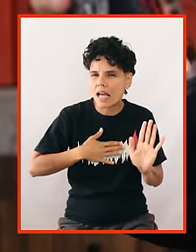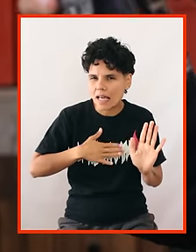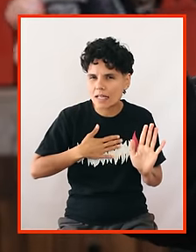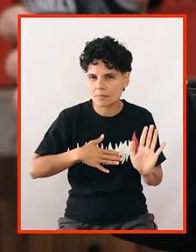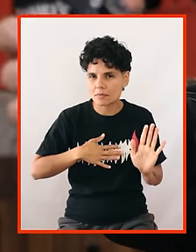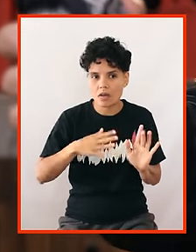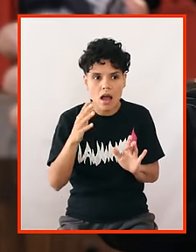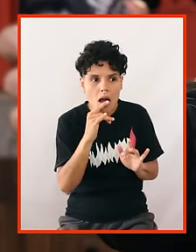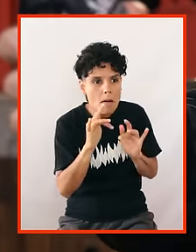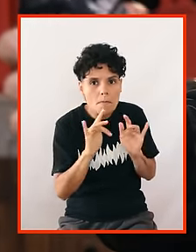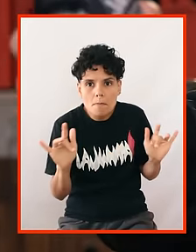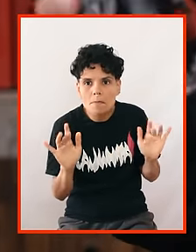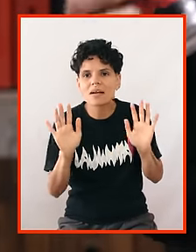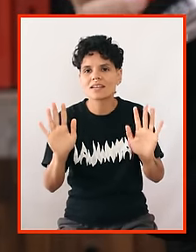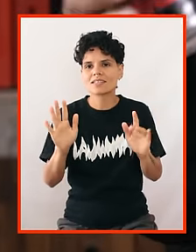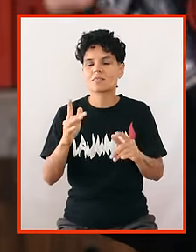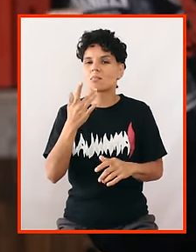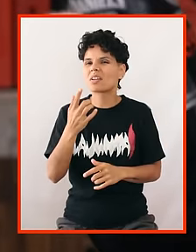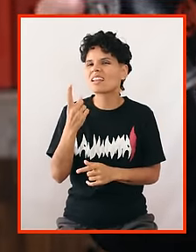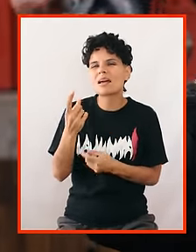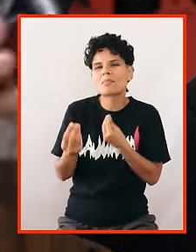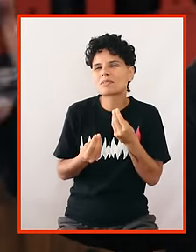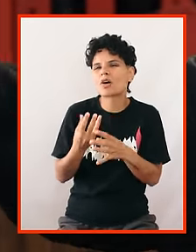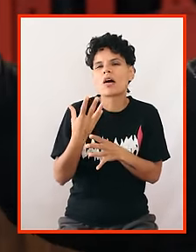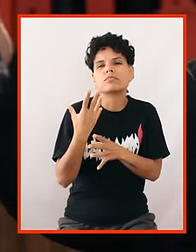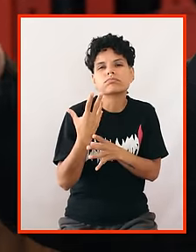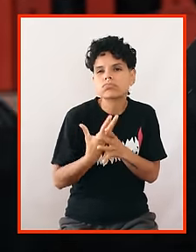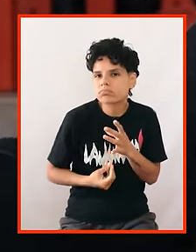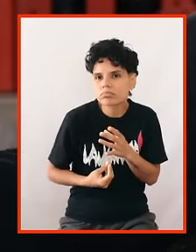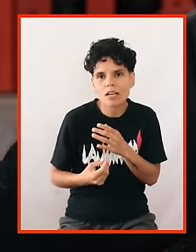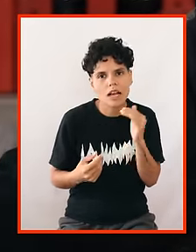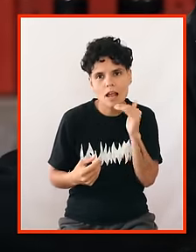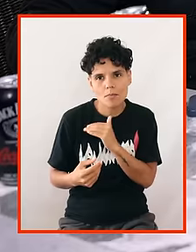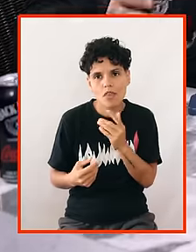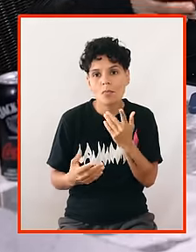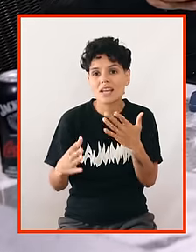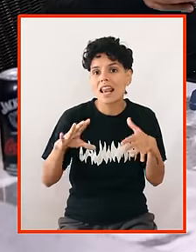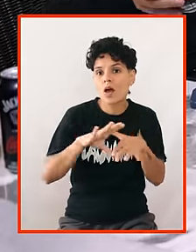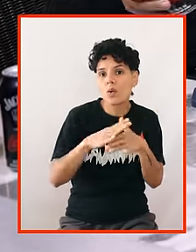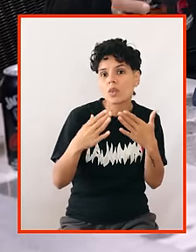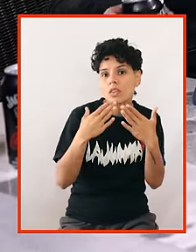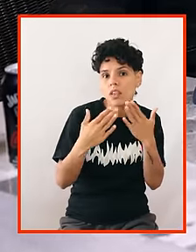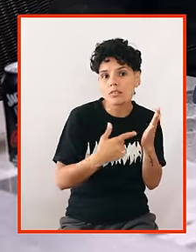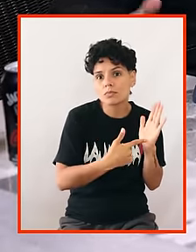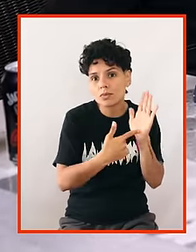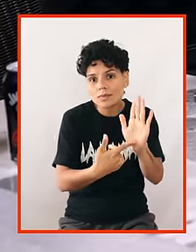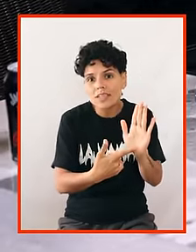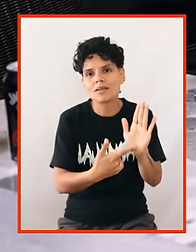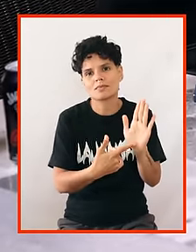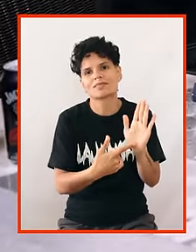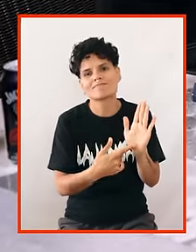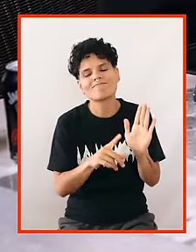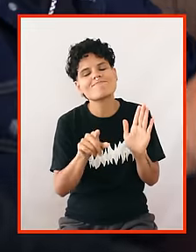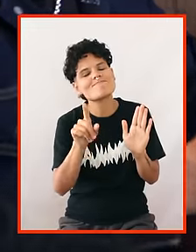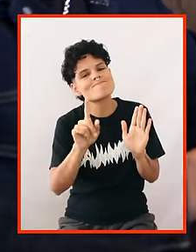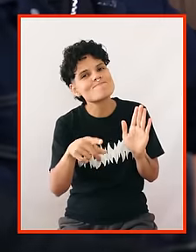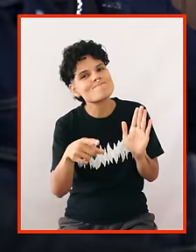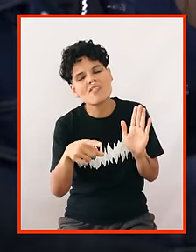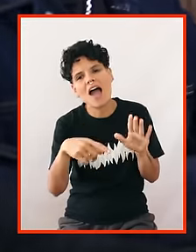está. Llegará rápidamente, porque estamos un poquito agotados, se nos acabó el stock. Que desde que salió en la Junta... Ah, pero que busque.